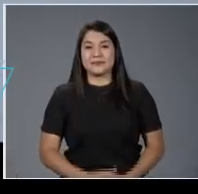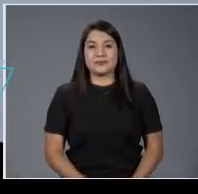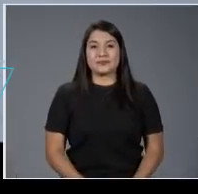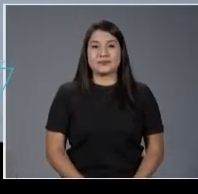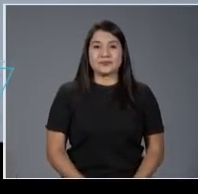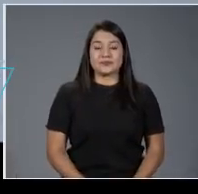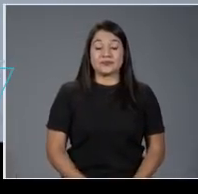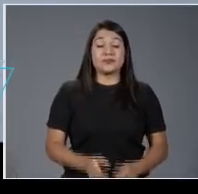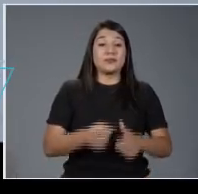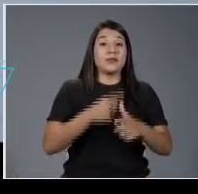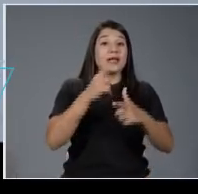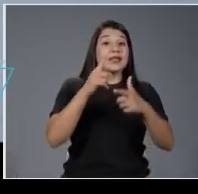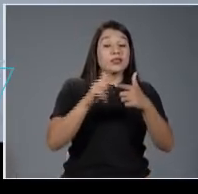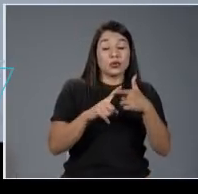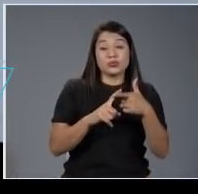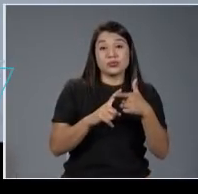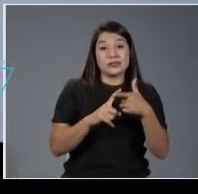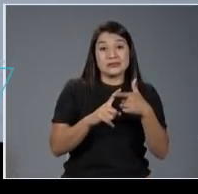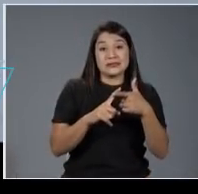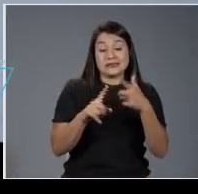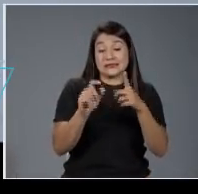constitucionales. Entonces el panorama